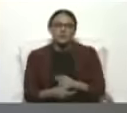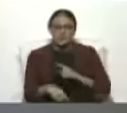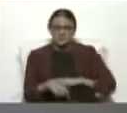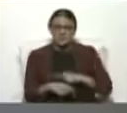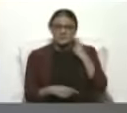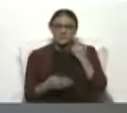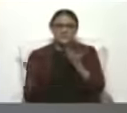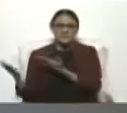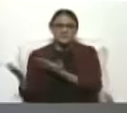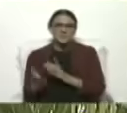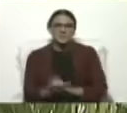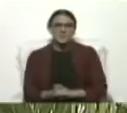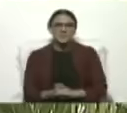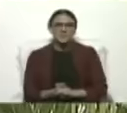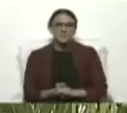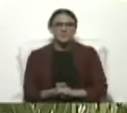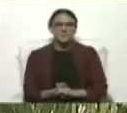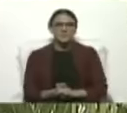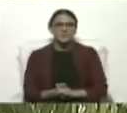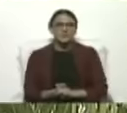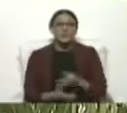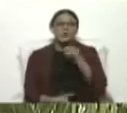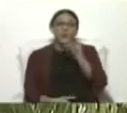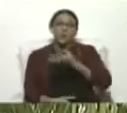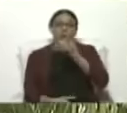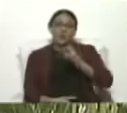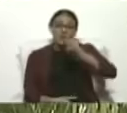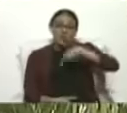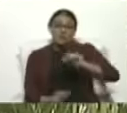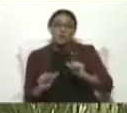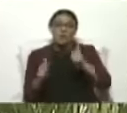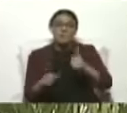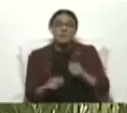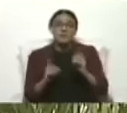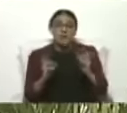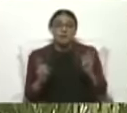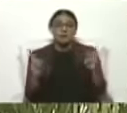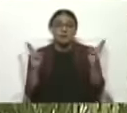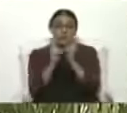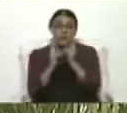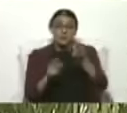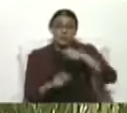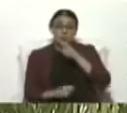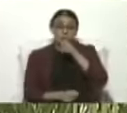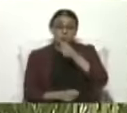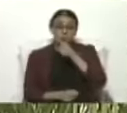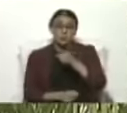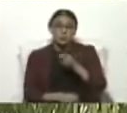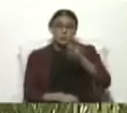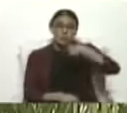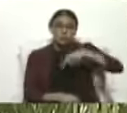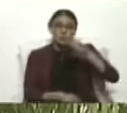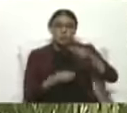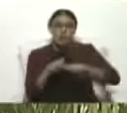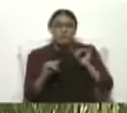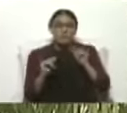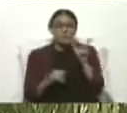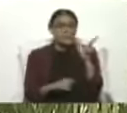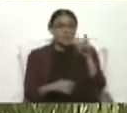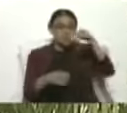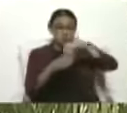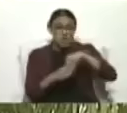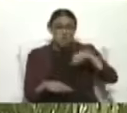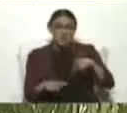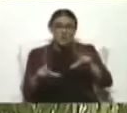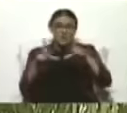escuchamos. Buenas tardes, Venezuela. A esta hora da inicio la rueda de prensa de la dirección nacional del Partido Socialista Unido de Venezuela, encabezada por el primer